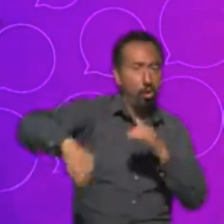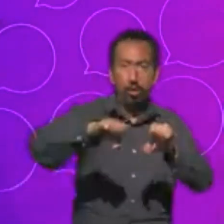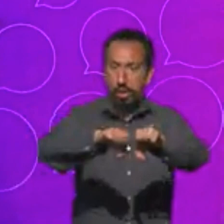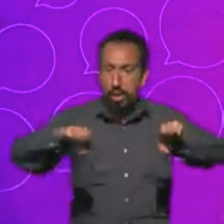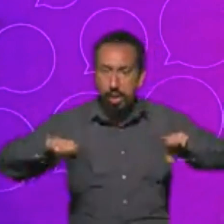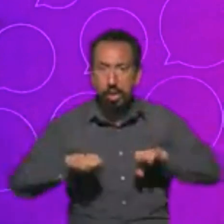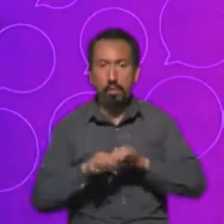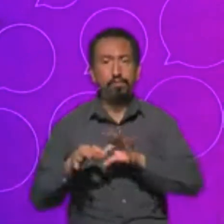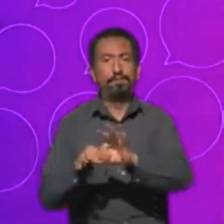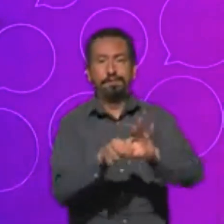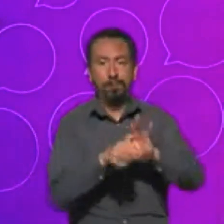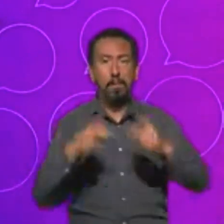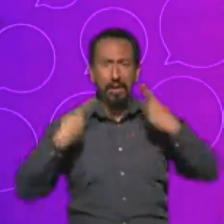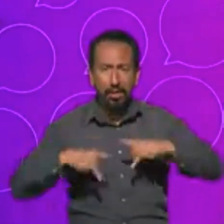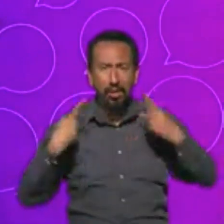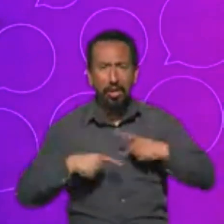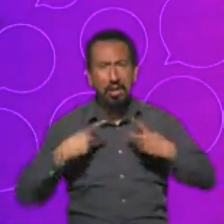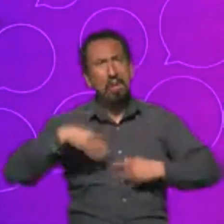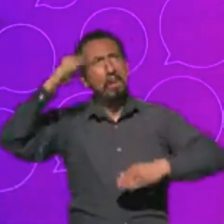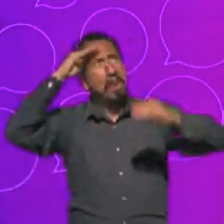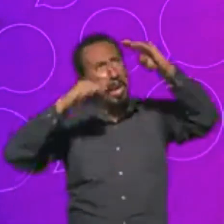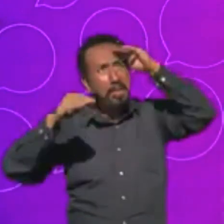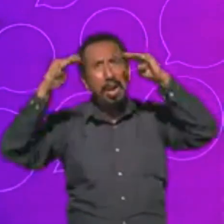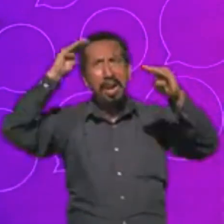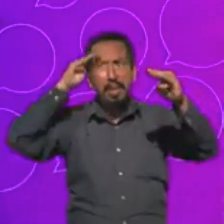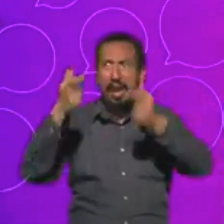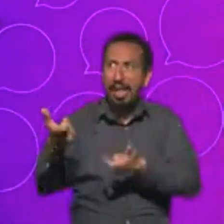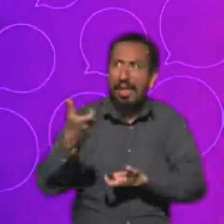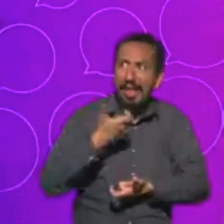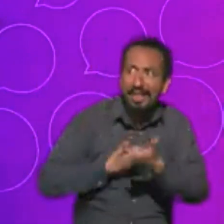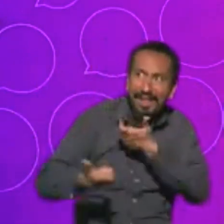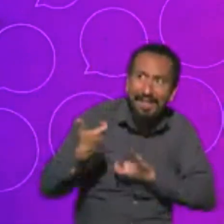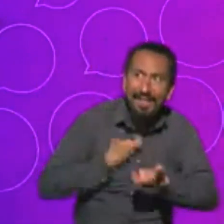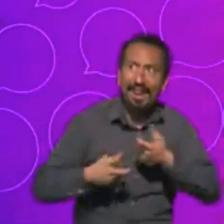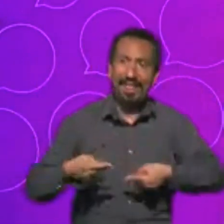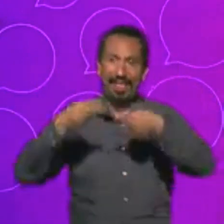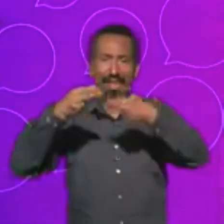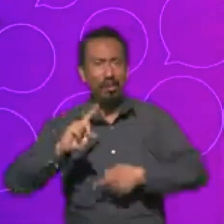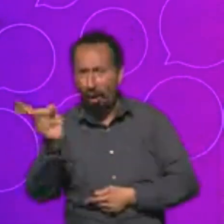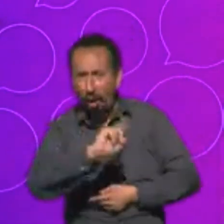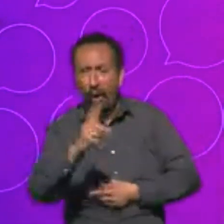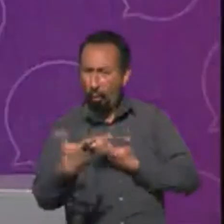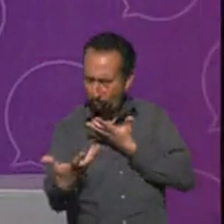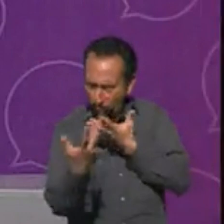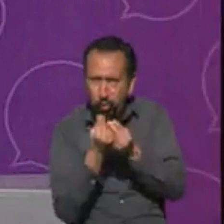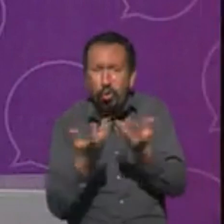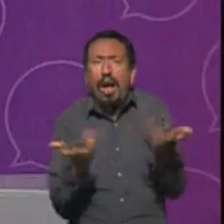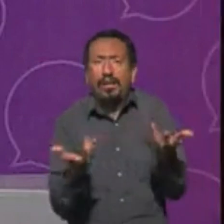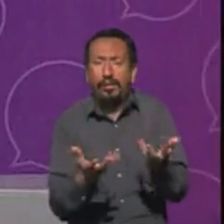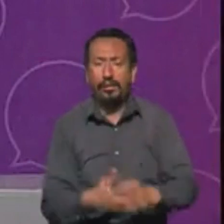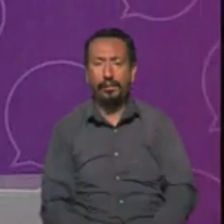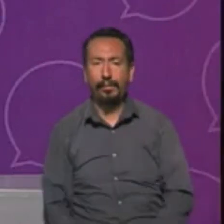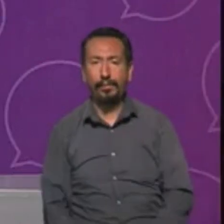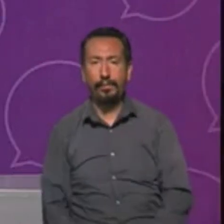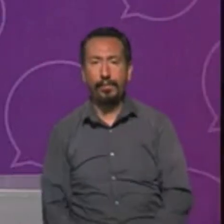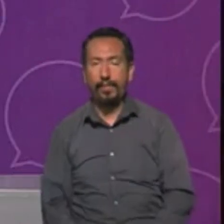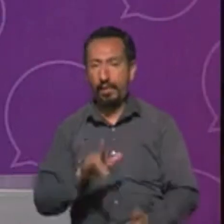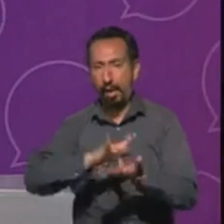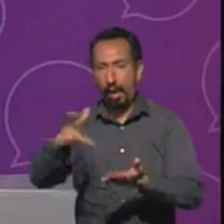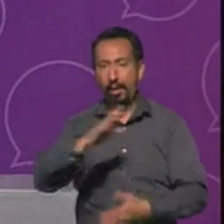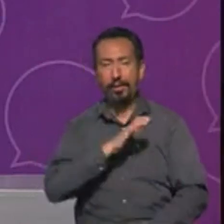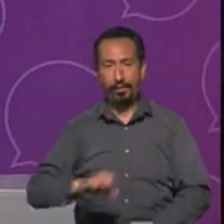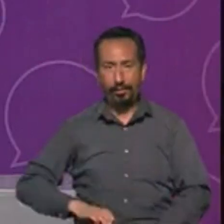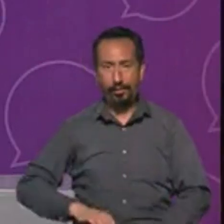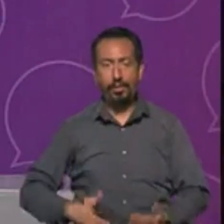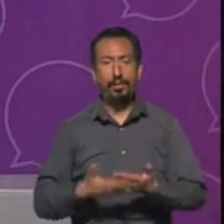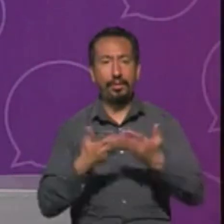conjunto y que la gente deje de estar pensando qué me van a venir a dar no Qué vamos a hacer juntos Muchas gracias candidato vamos